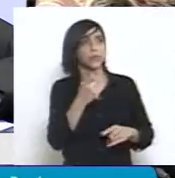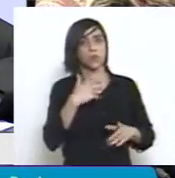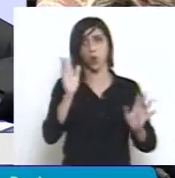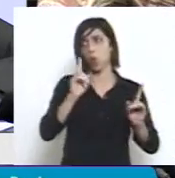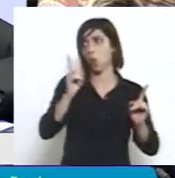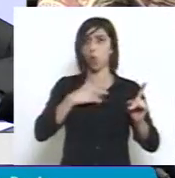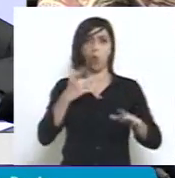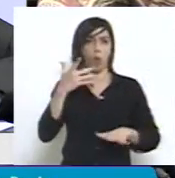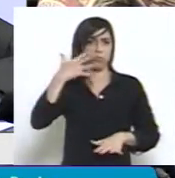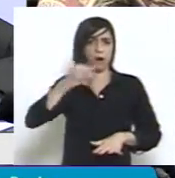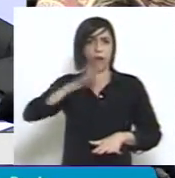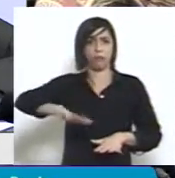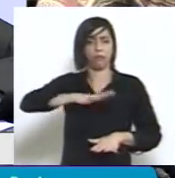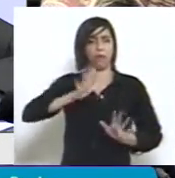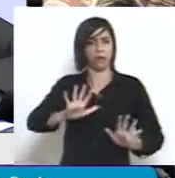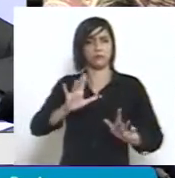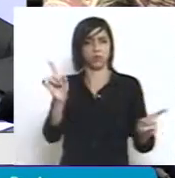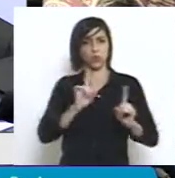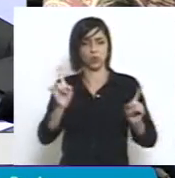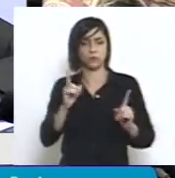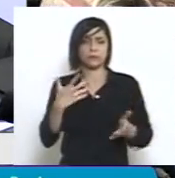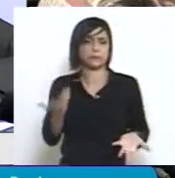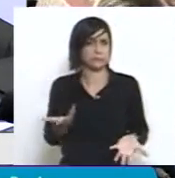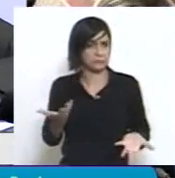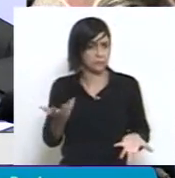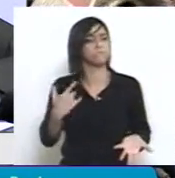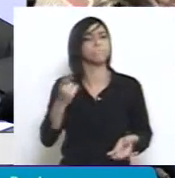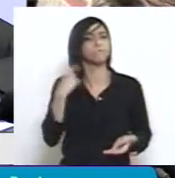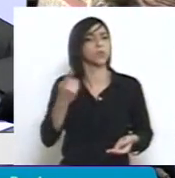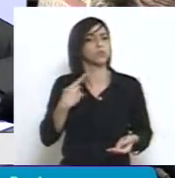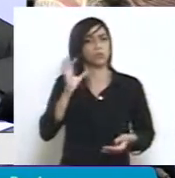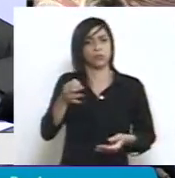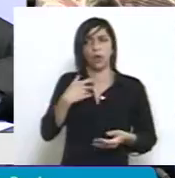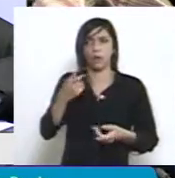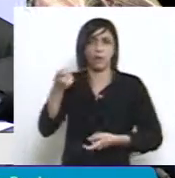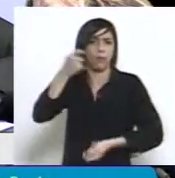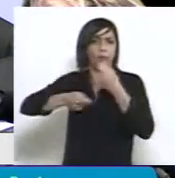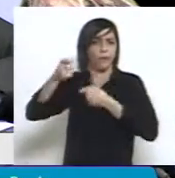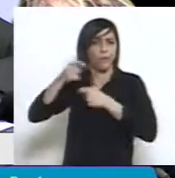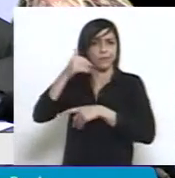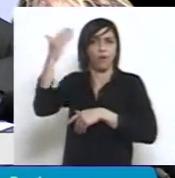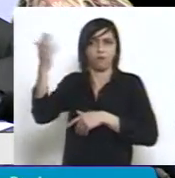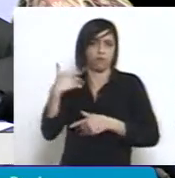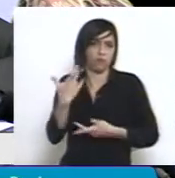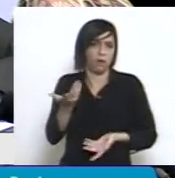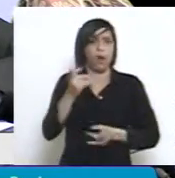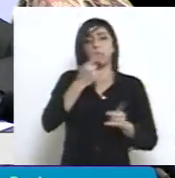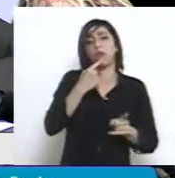la realidad, que no es real, que no hay una desaceleración del comercio internacional, que no es real,